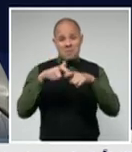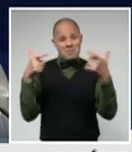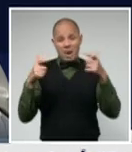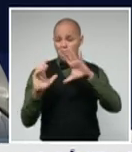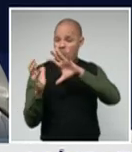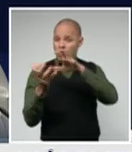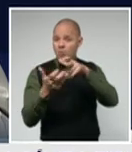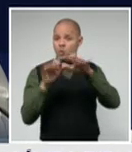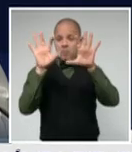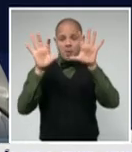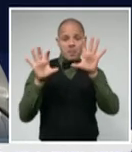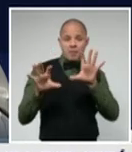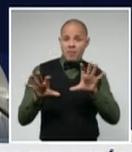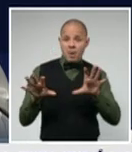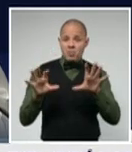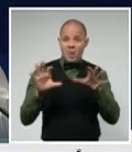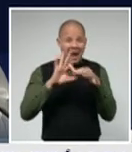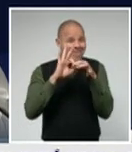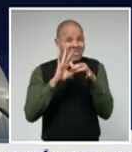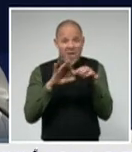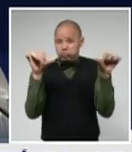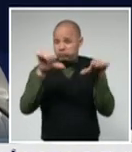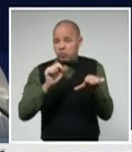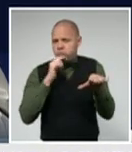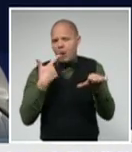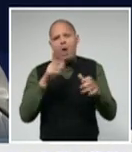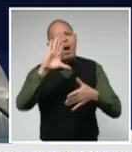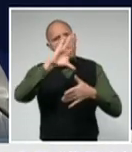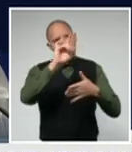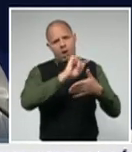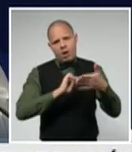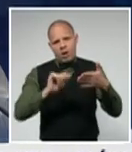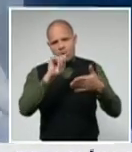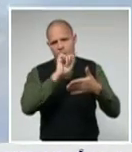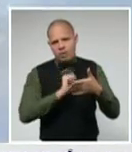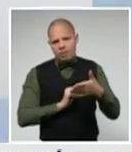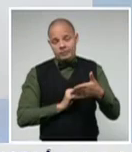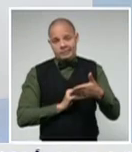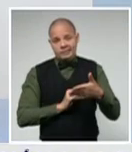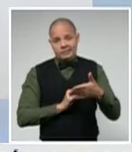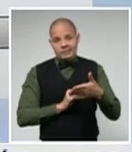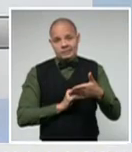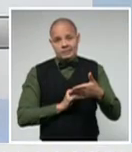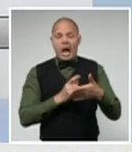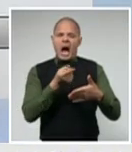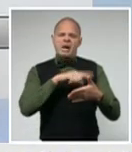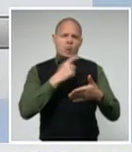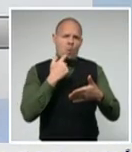49,24% de todos los casos diagnosticados en el mundo, pues ayer confirmó